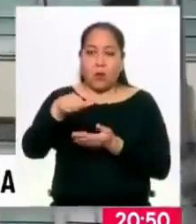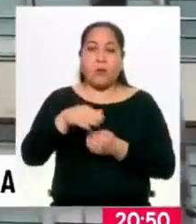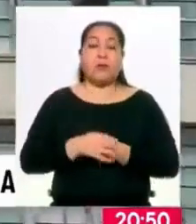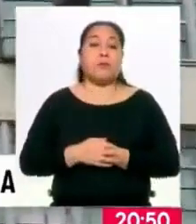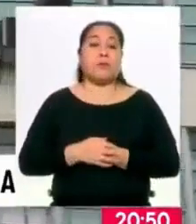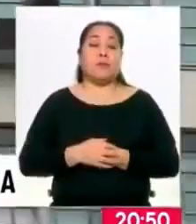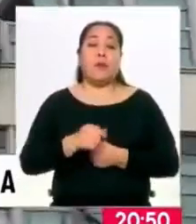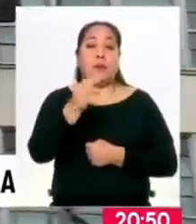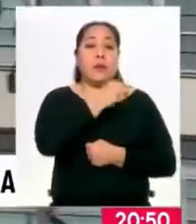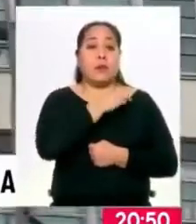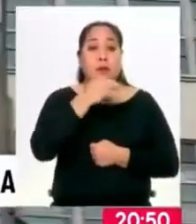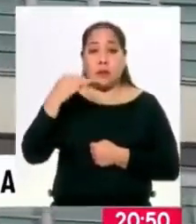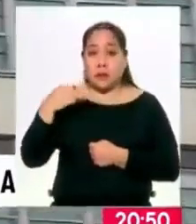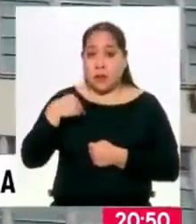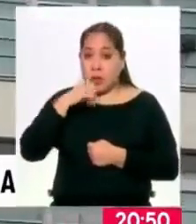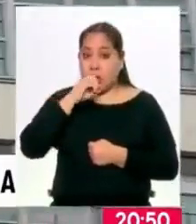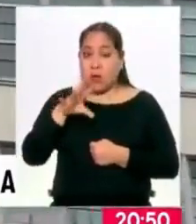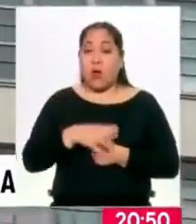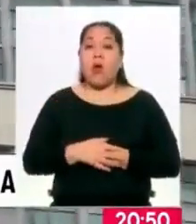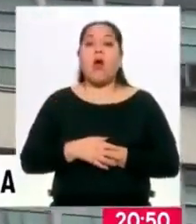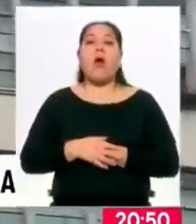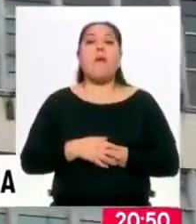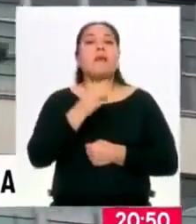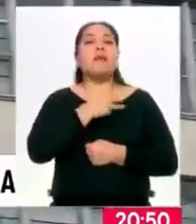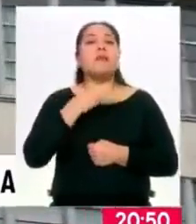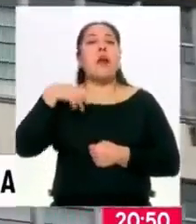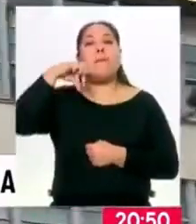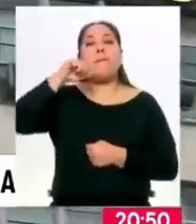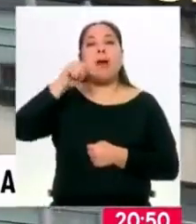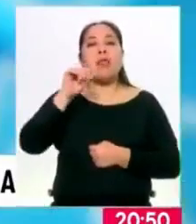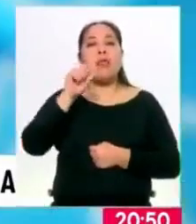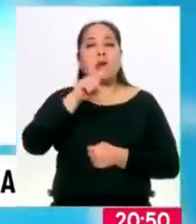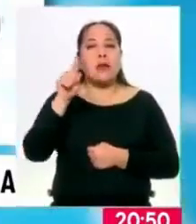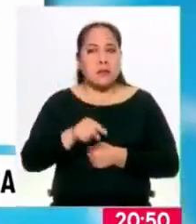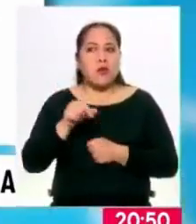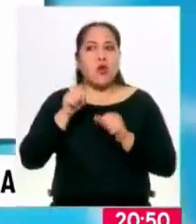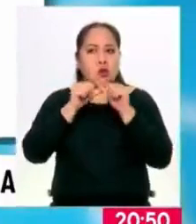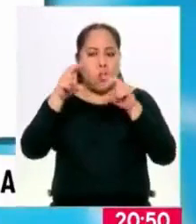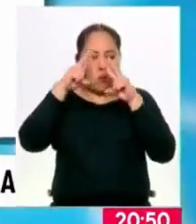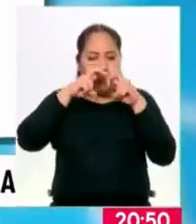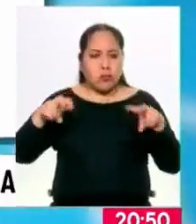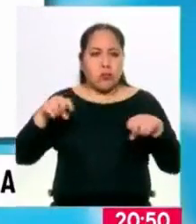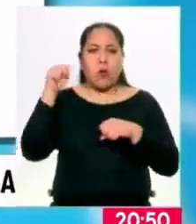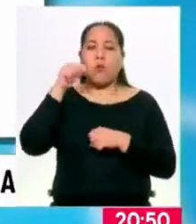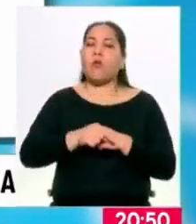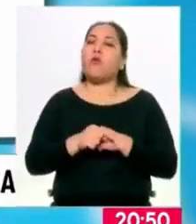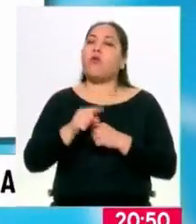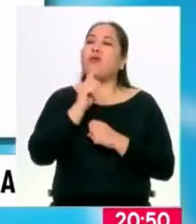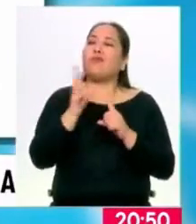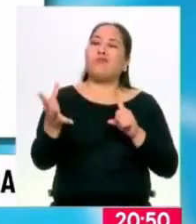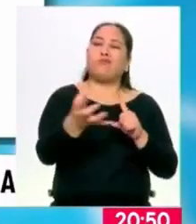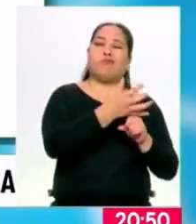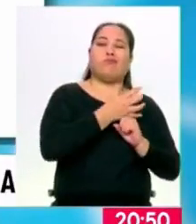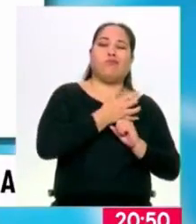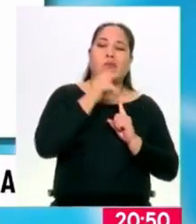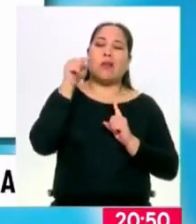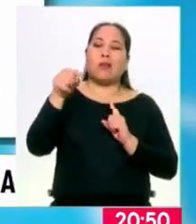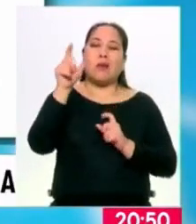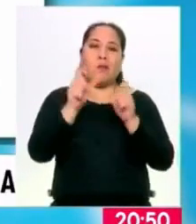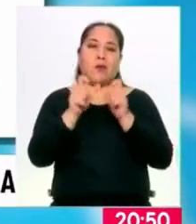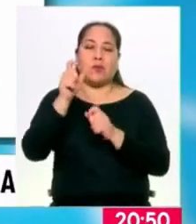Ministerio Público indicó que la Fiscalía de Pataz continuará con la investigación de oficio por el presunto delito contra la libertad en agravio de estas